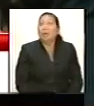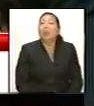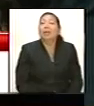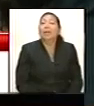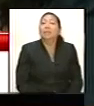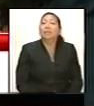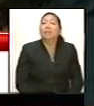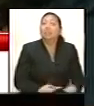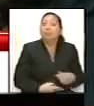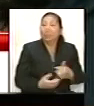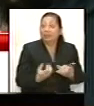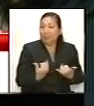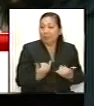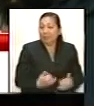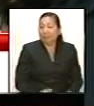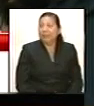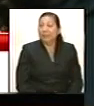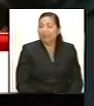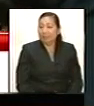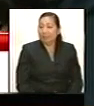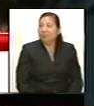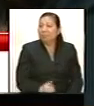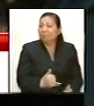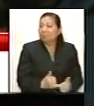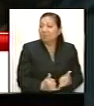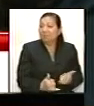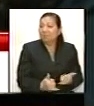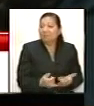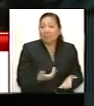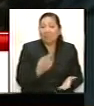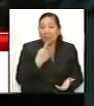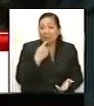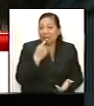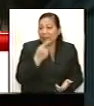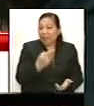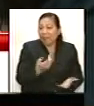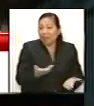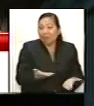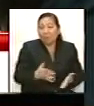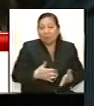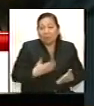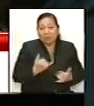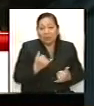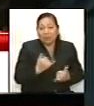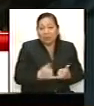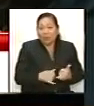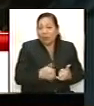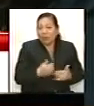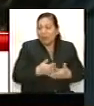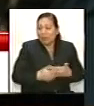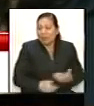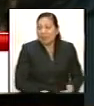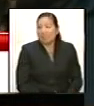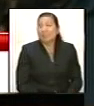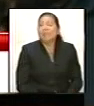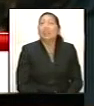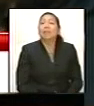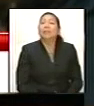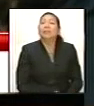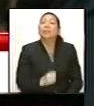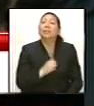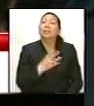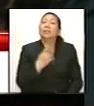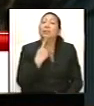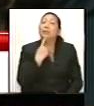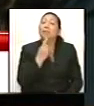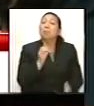voy a revictimizar. Entonces, y al final, tal vez me iba a terminar denunciando y puede terminar en otras consecuencias. Entonces, lo que yo quiero